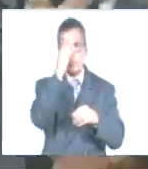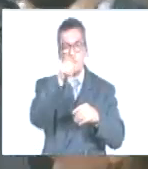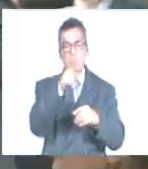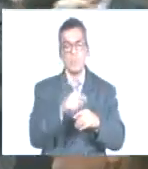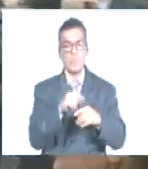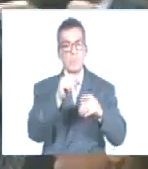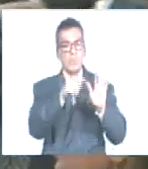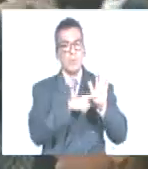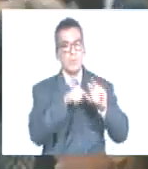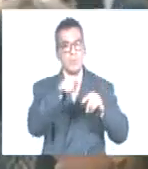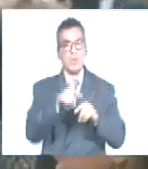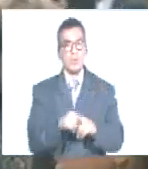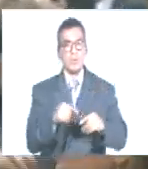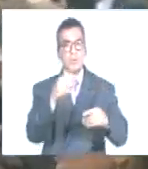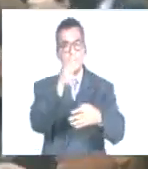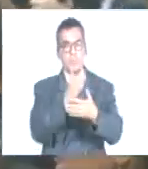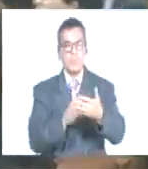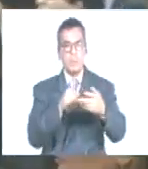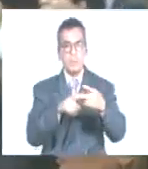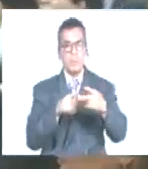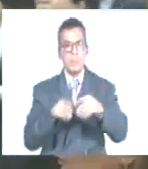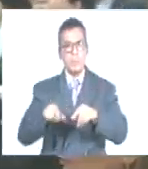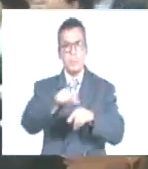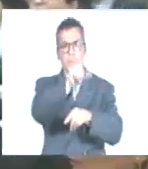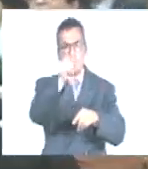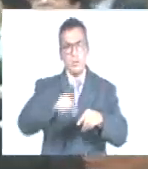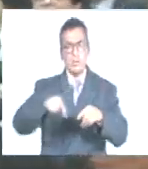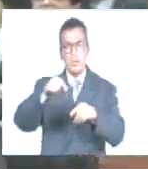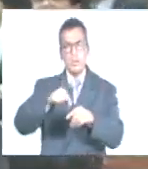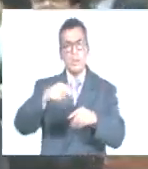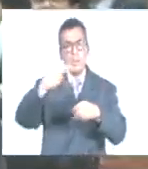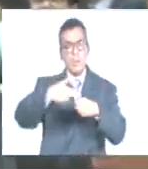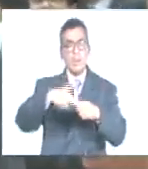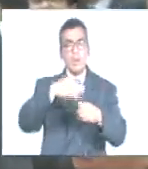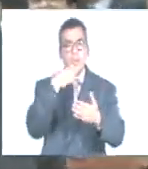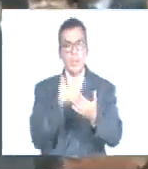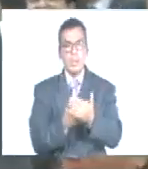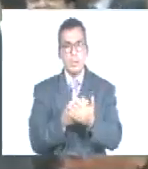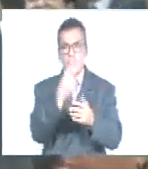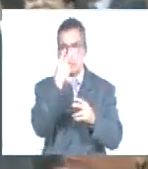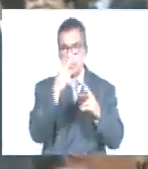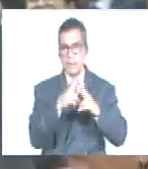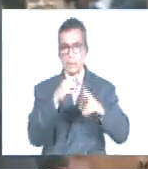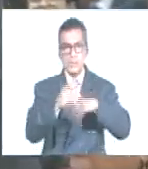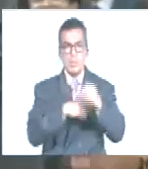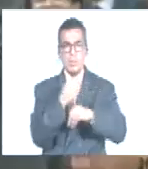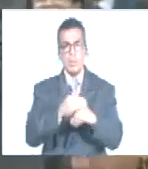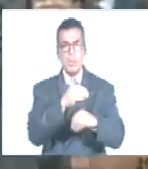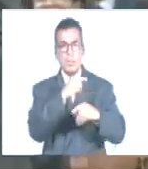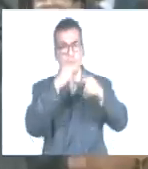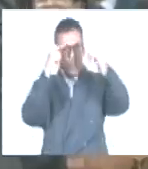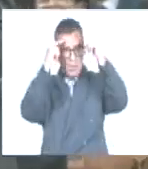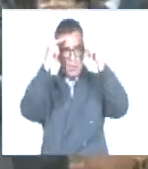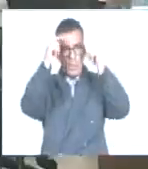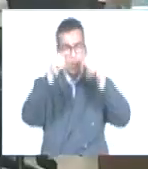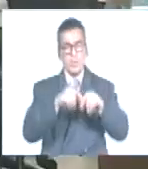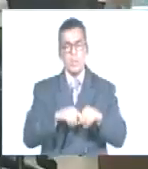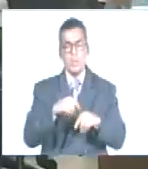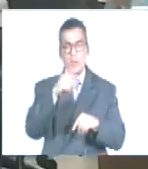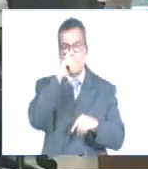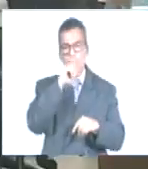la figura mixta en la faja petrolífera. Y eso gracias a la visita que hizo el comandante Chávez en el